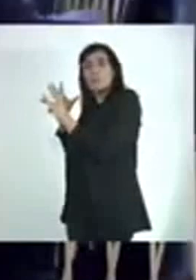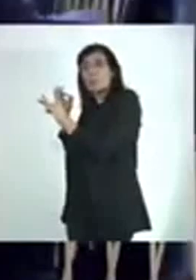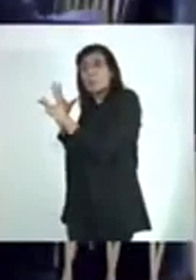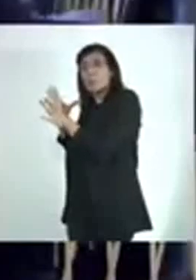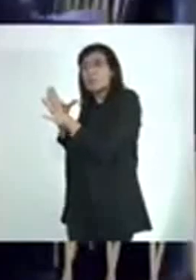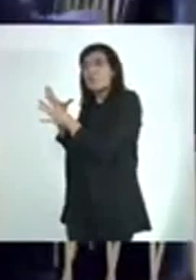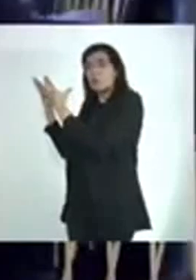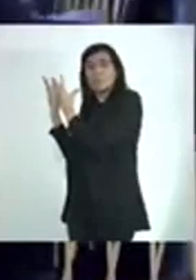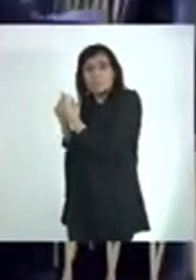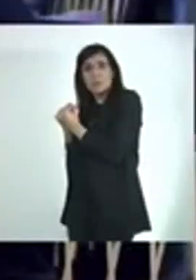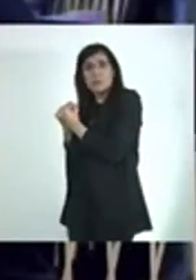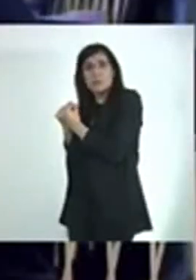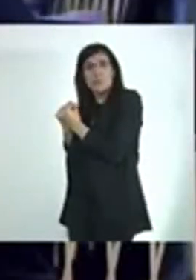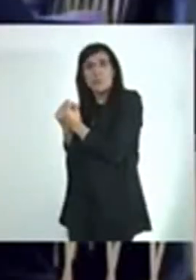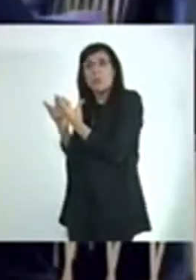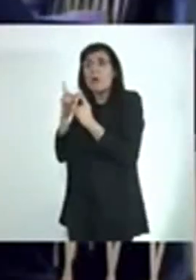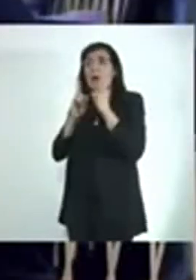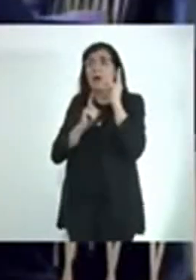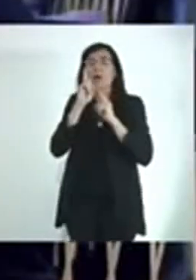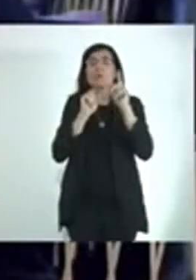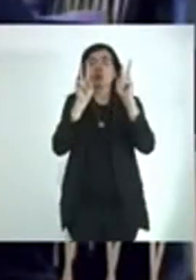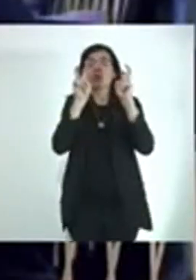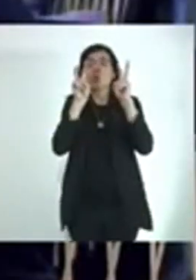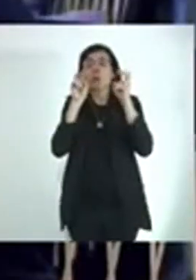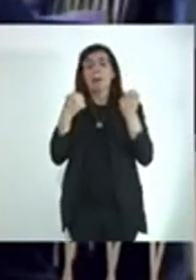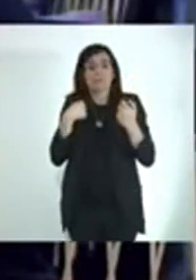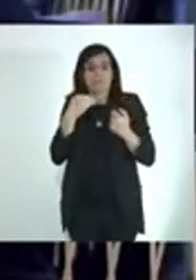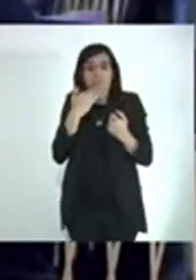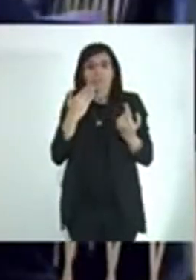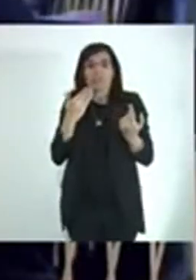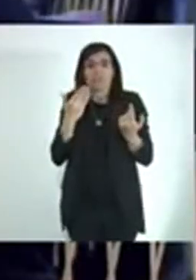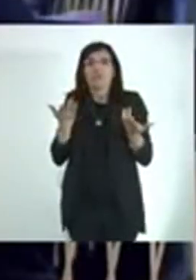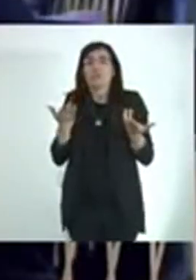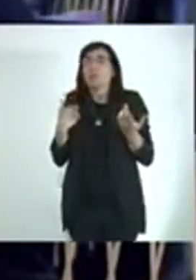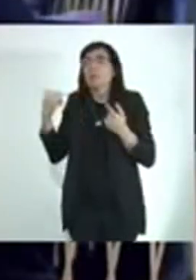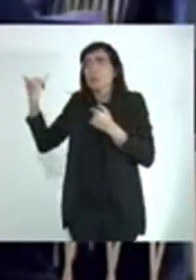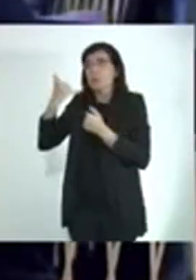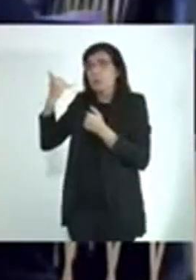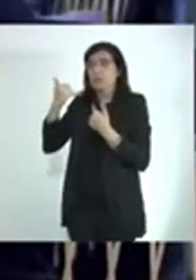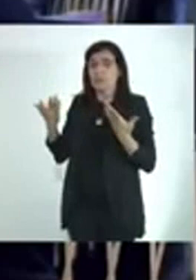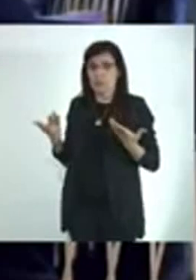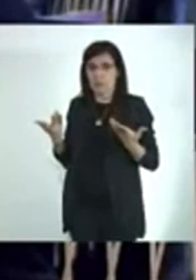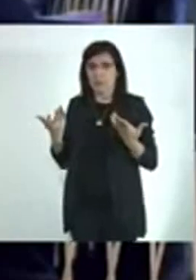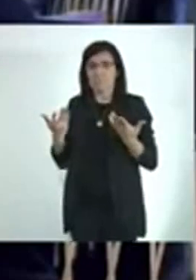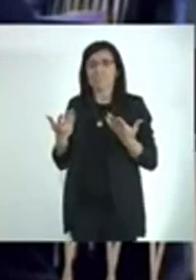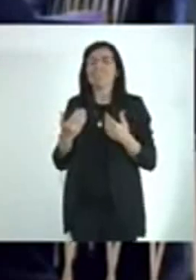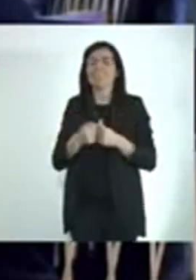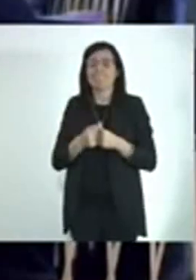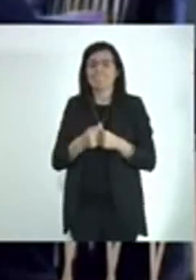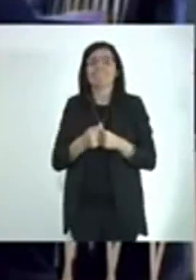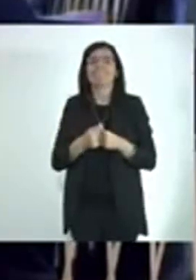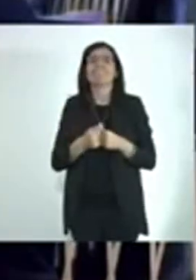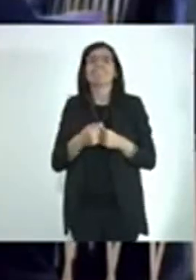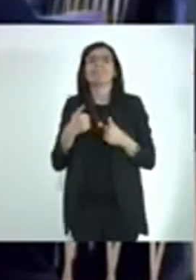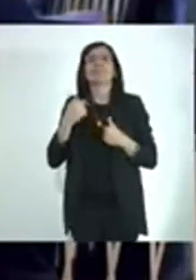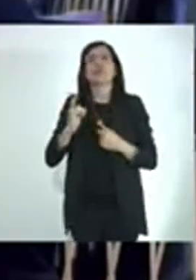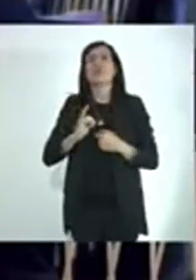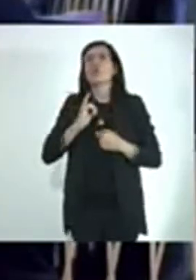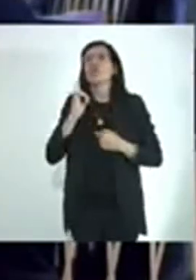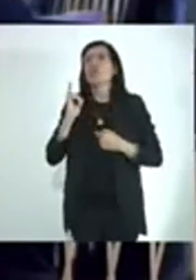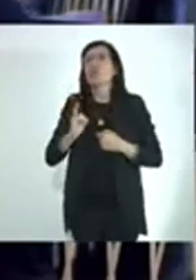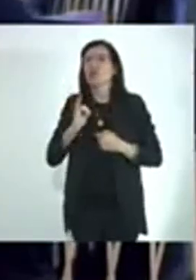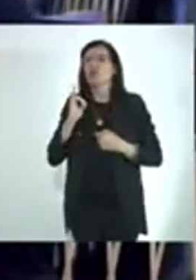mucho orgullo de estar, voy a usar una expresión que a mí me encanta porque la usan mucho mis alumnos y mis alumnas,